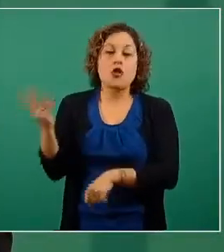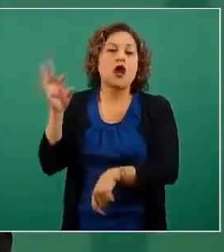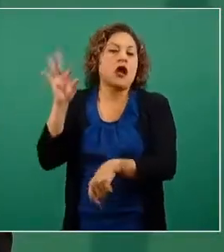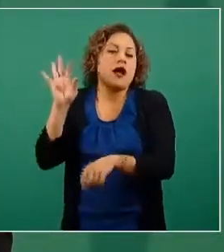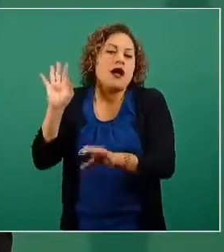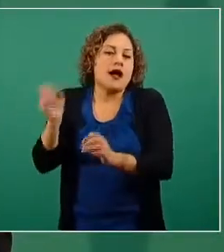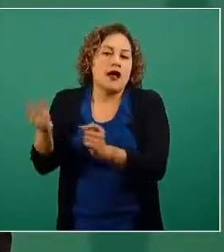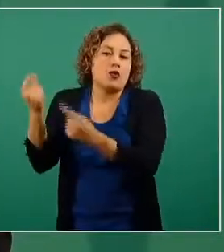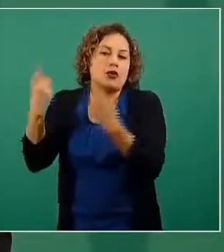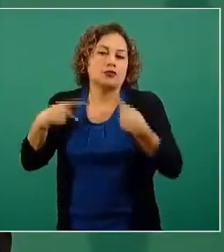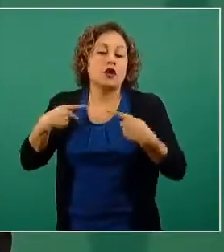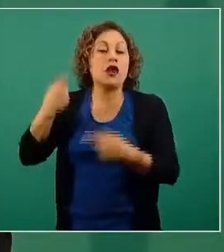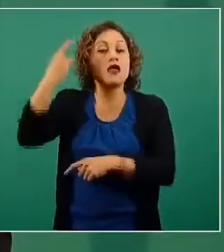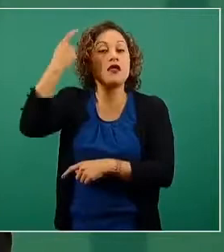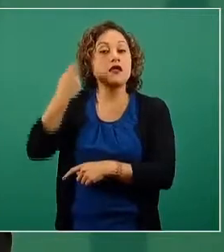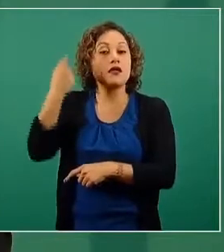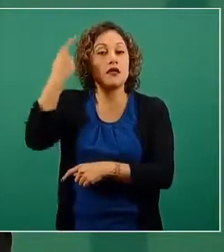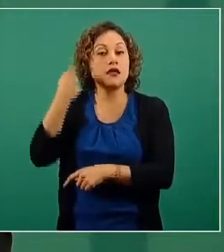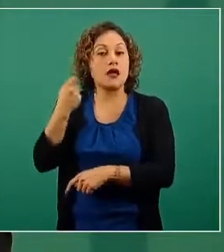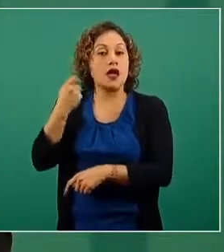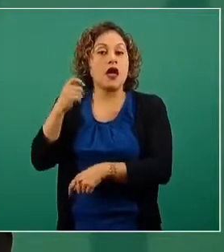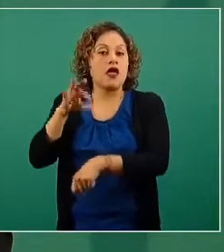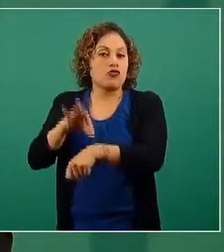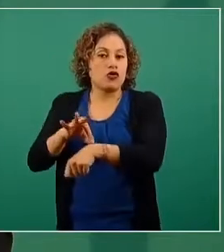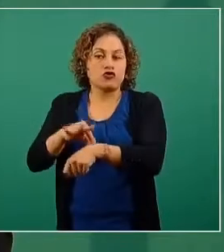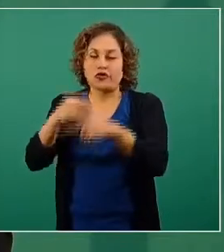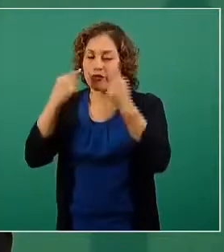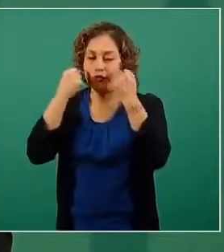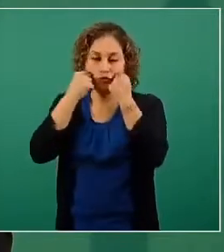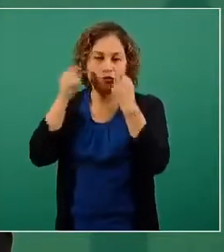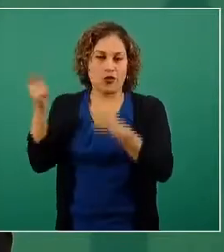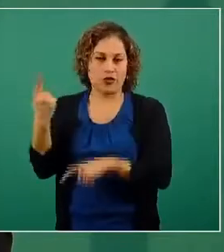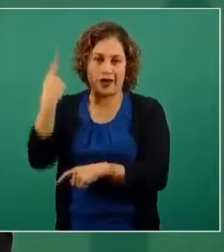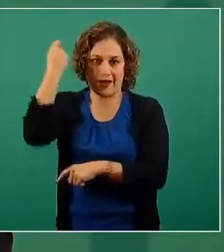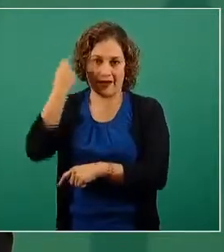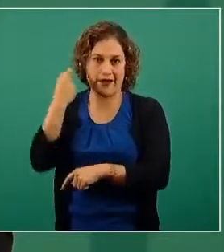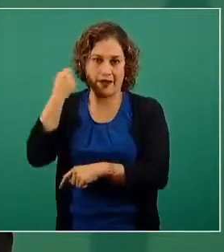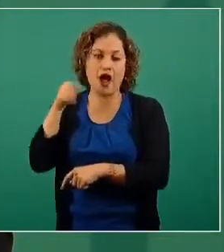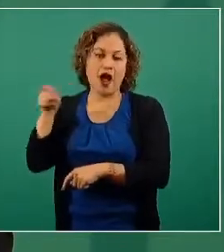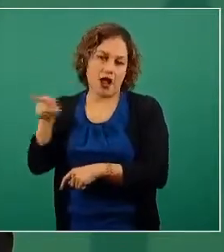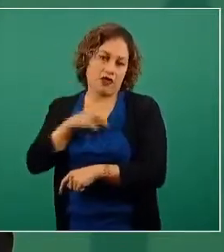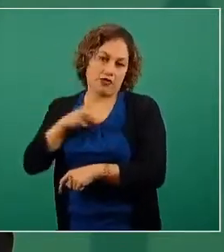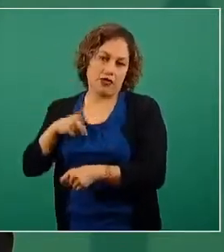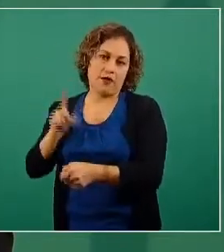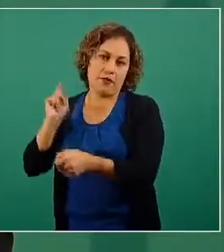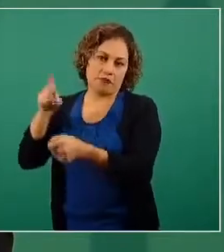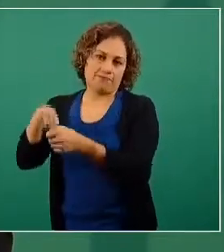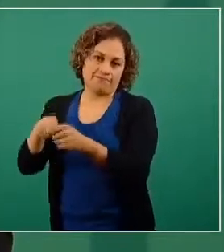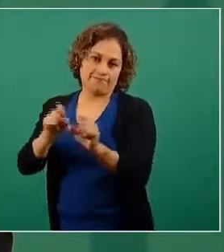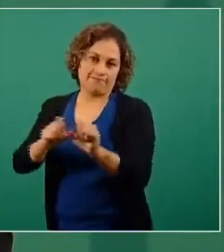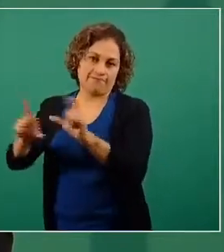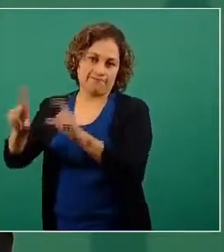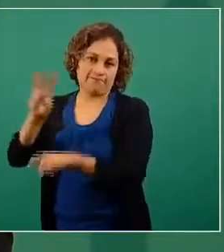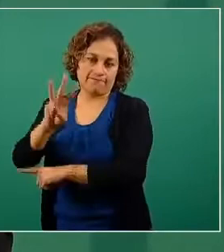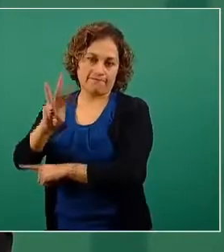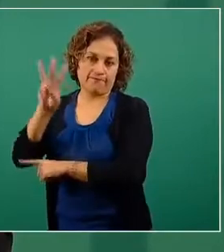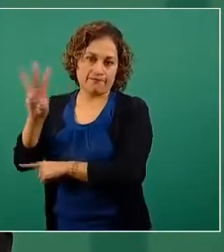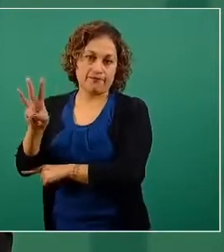pues se tienen que registrar en la página. Pero si se encuentran activos y en un momento dado la unidad médica